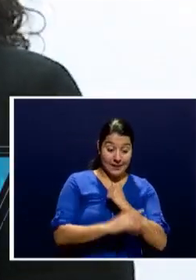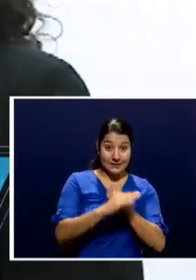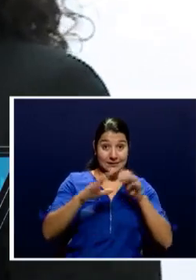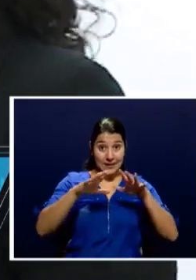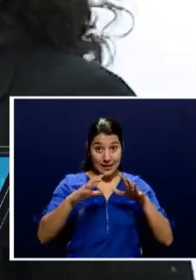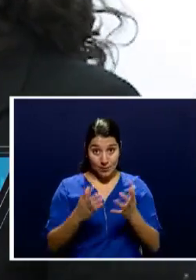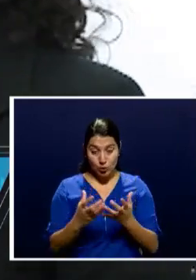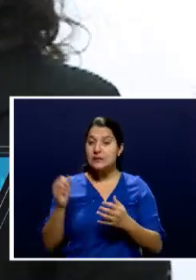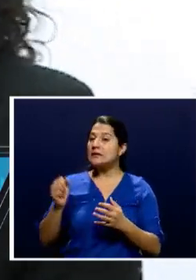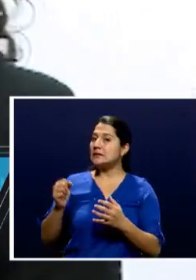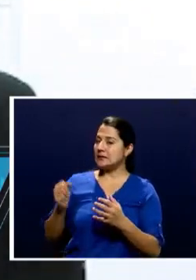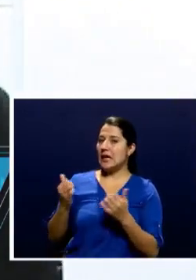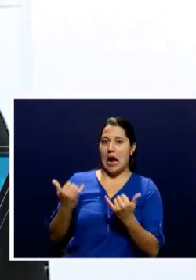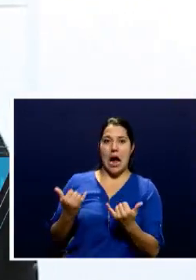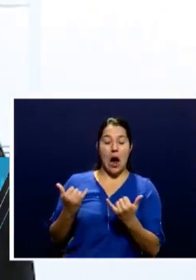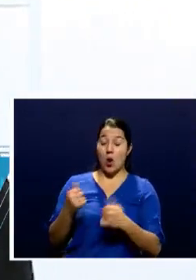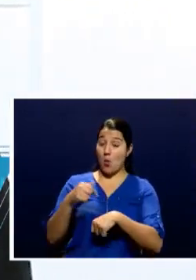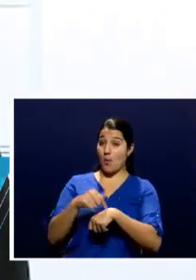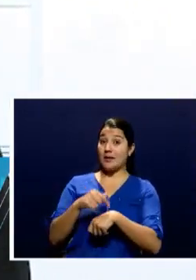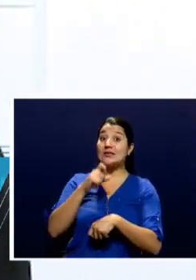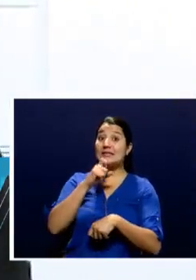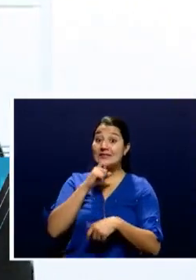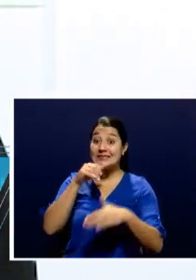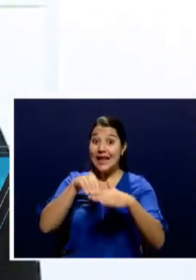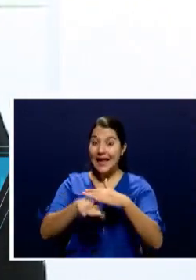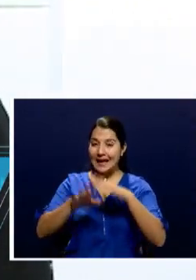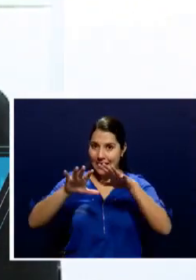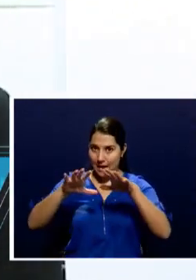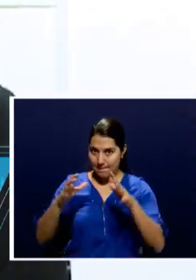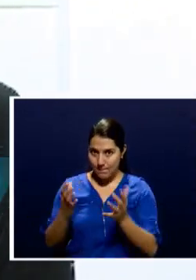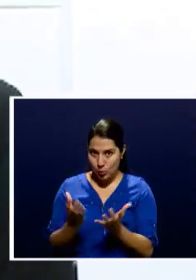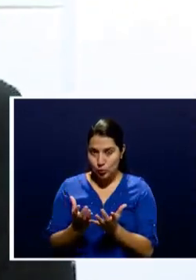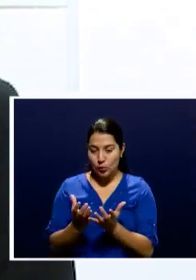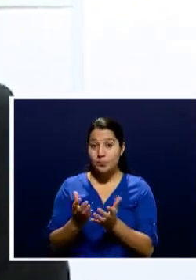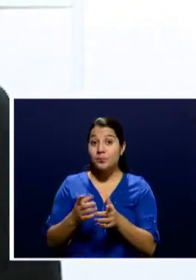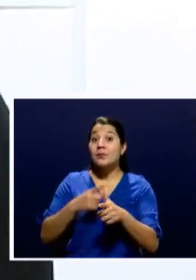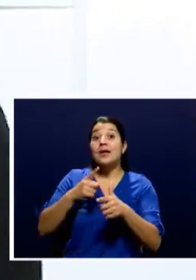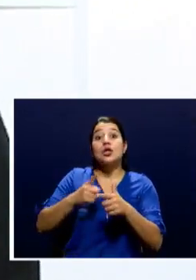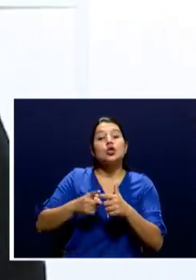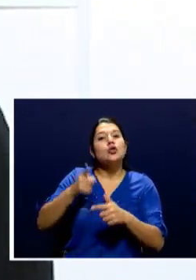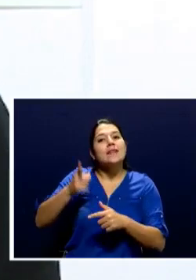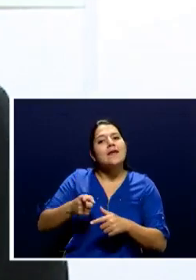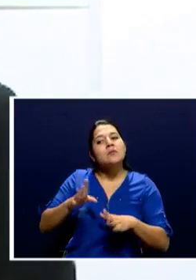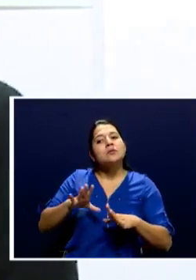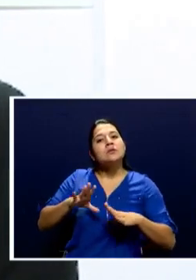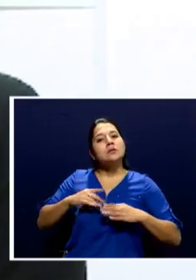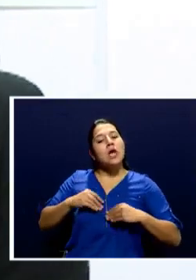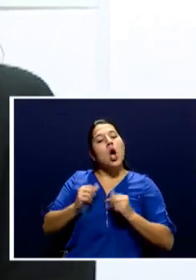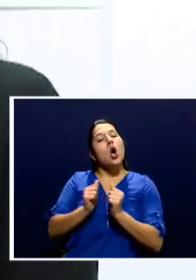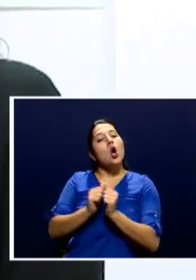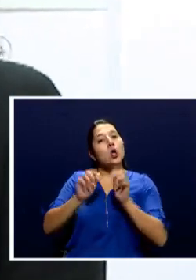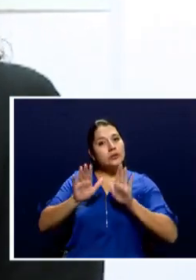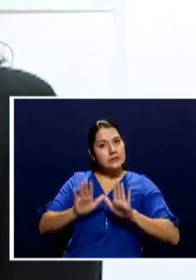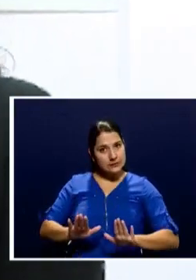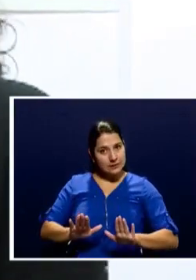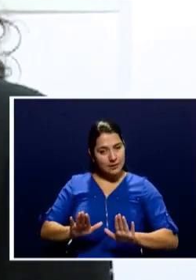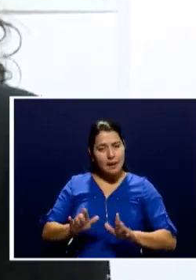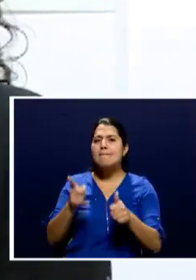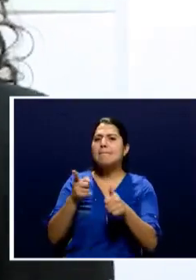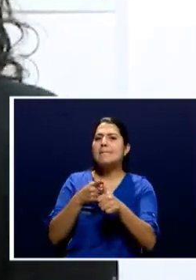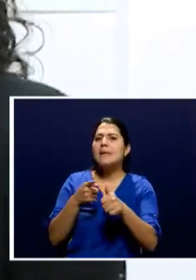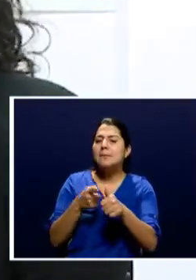actualmente estamos viviendo una situación súper difícil a nivel mundial, ¿verdad? Entonces, tenemos que tomarlo con calma. Primero que todas las recomendaciones que